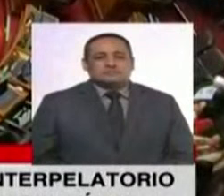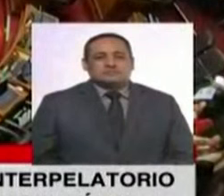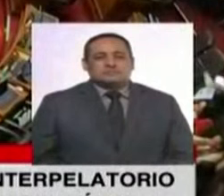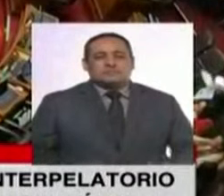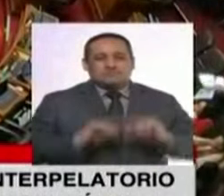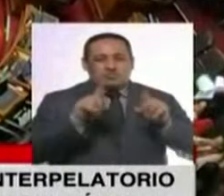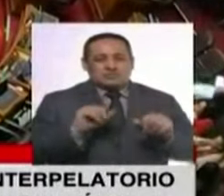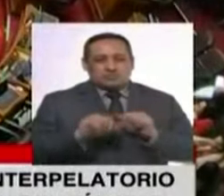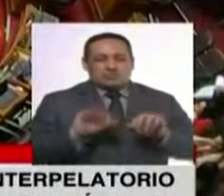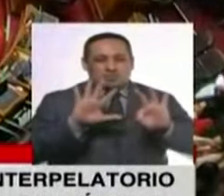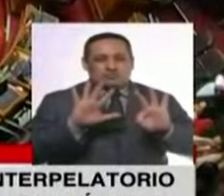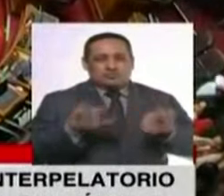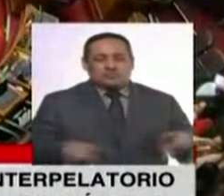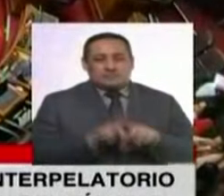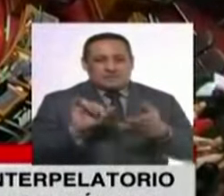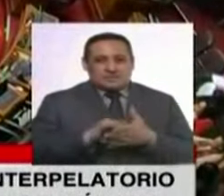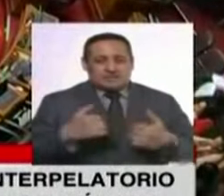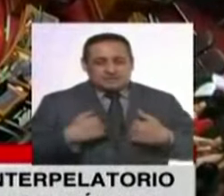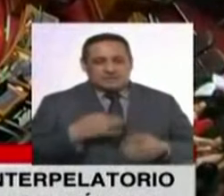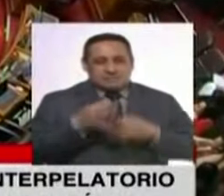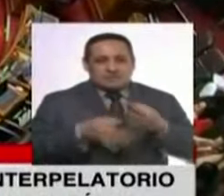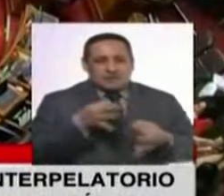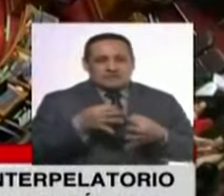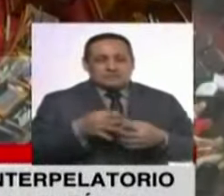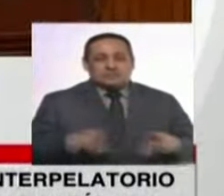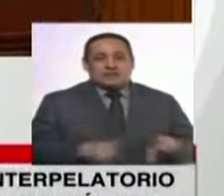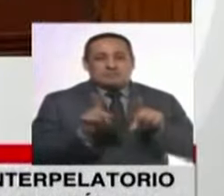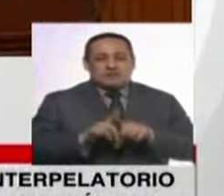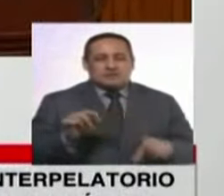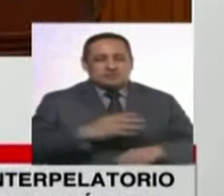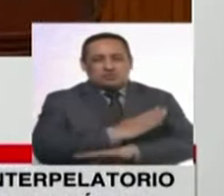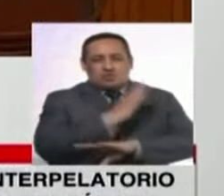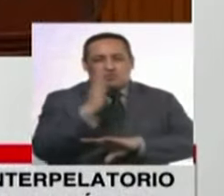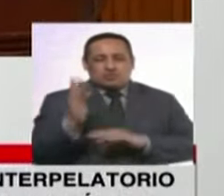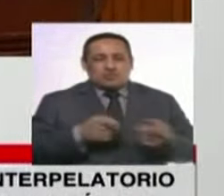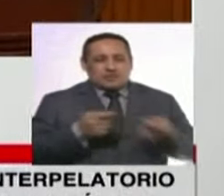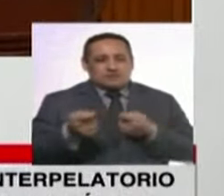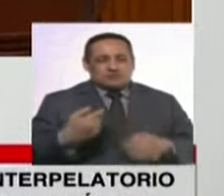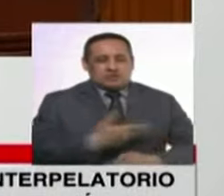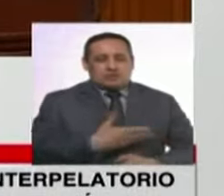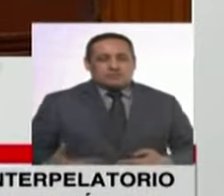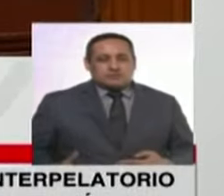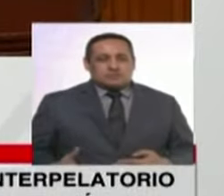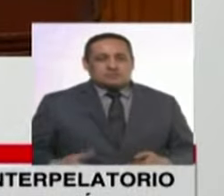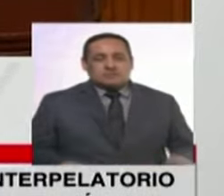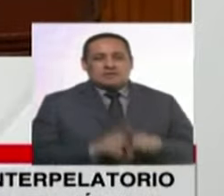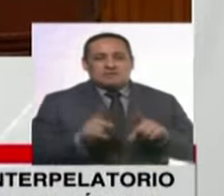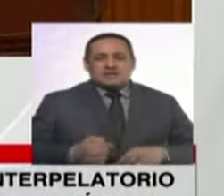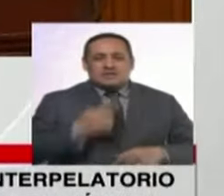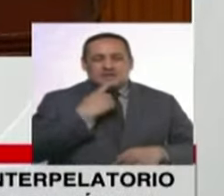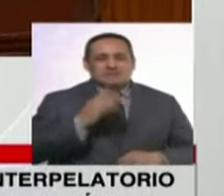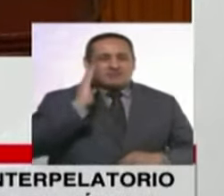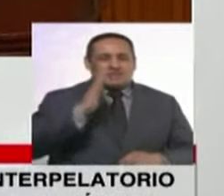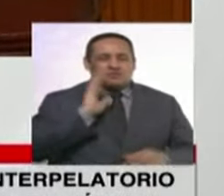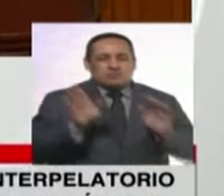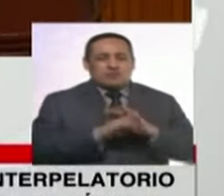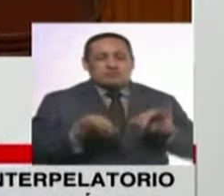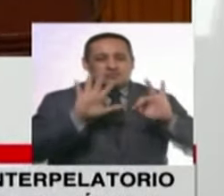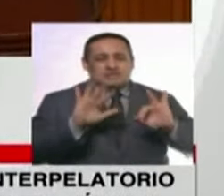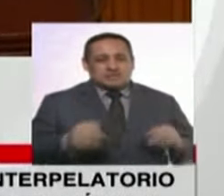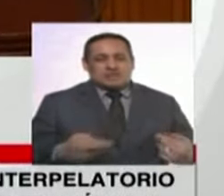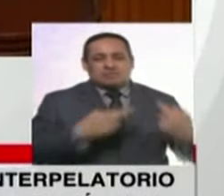pregunta número 8 para que diga usted en lo que va del actual gestión gubernamental han sido designados siete